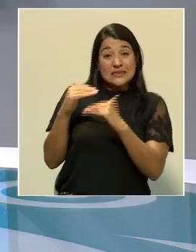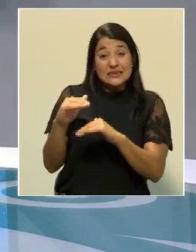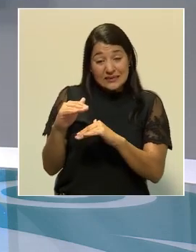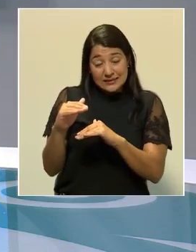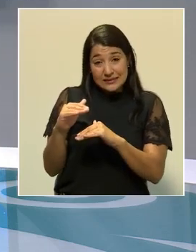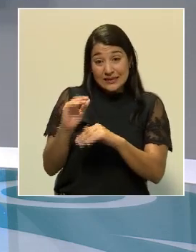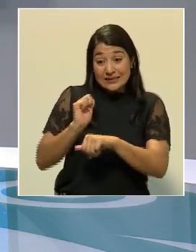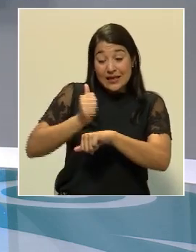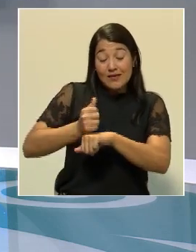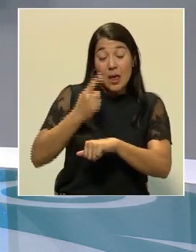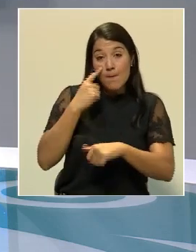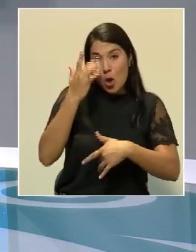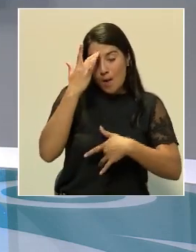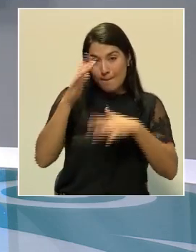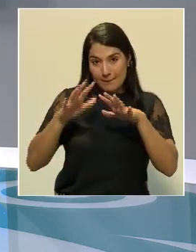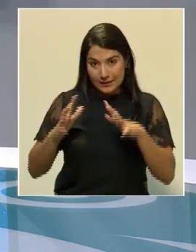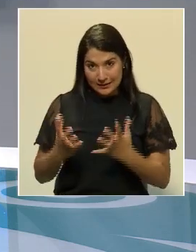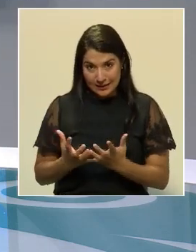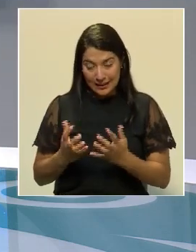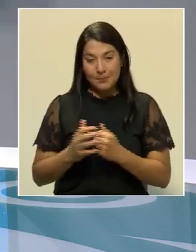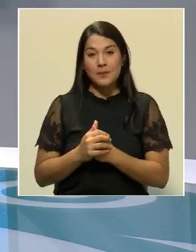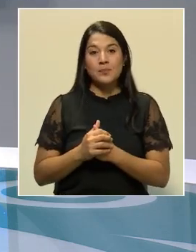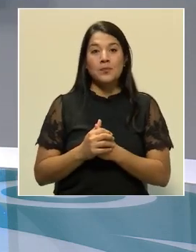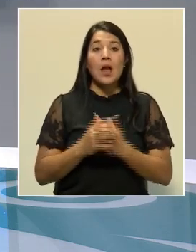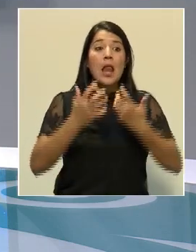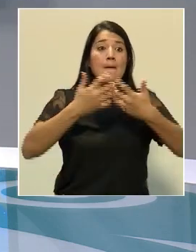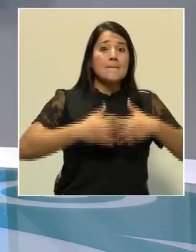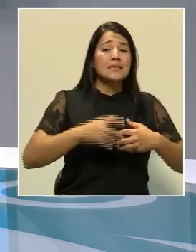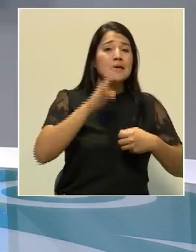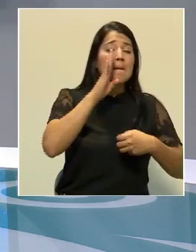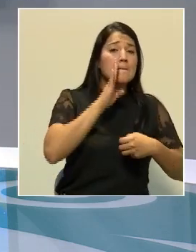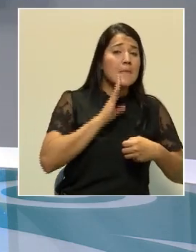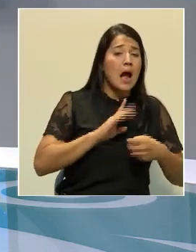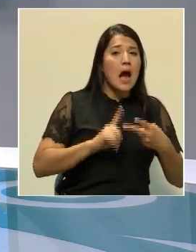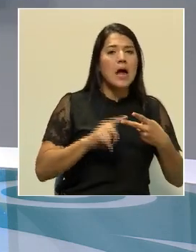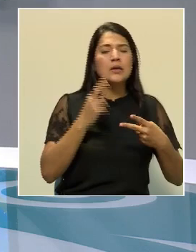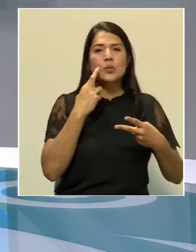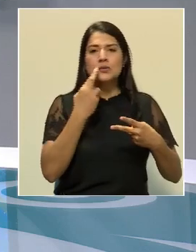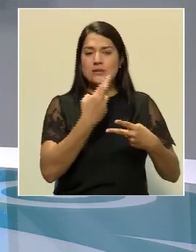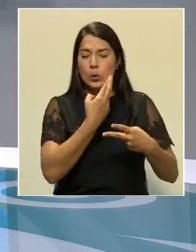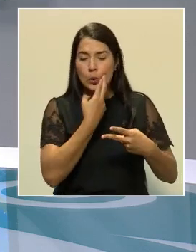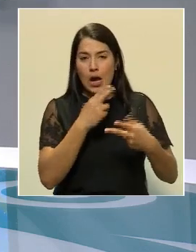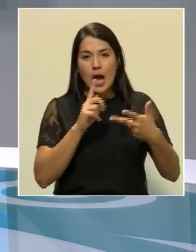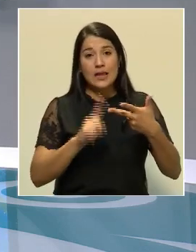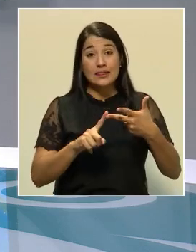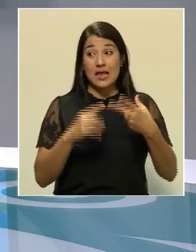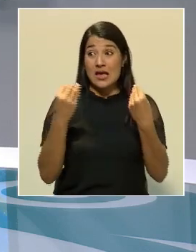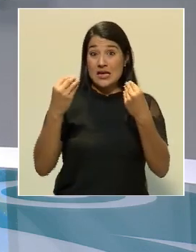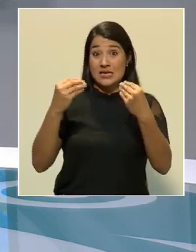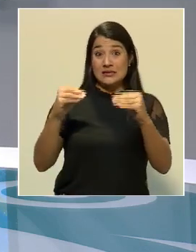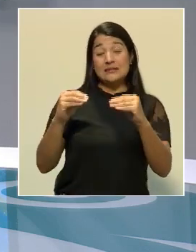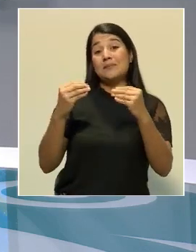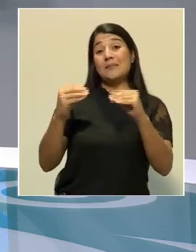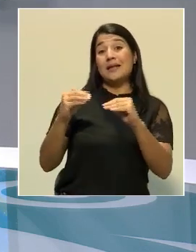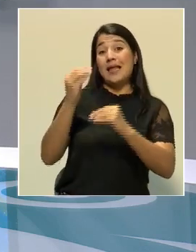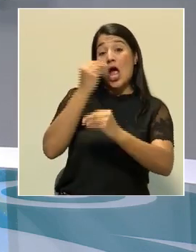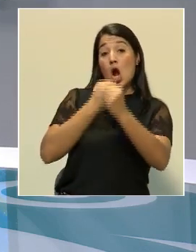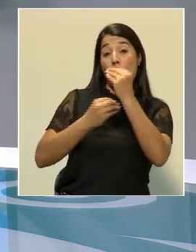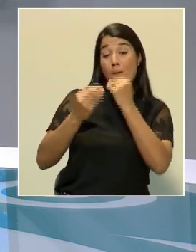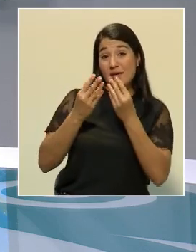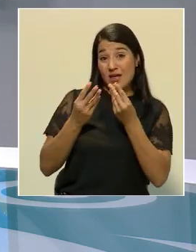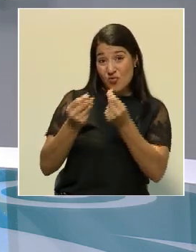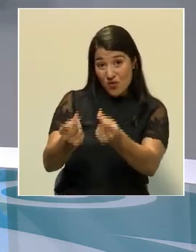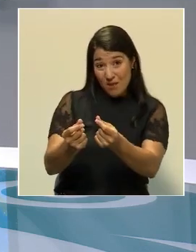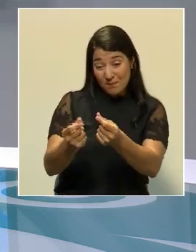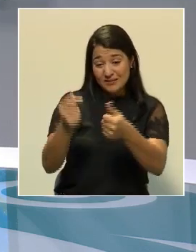que surgieron con la pandemia. La industria de los bares, restaurantes y tiendas de comidas rápidas